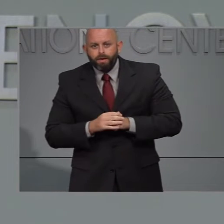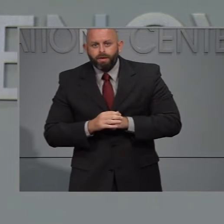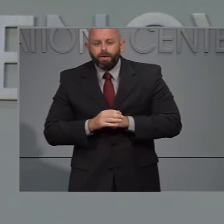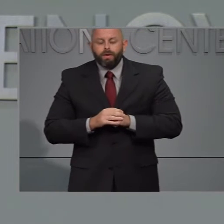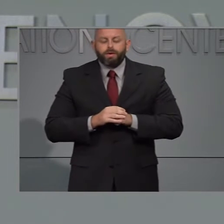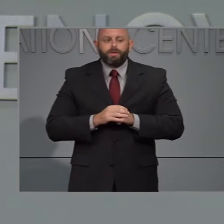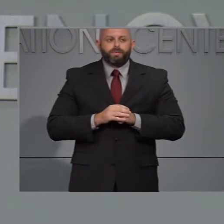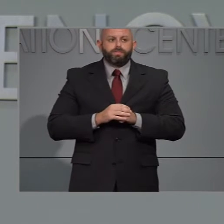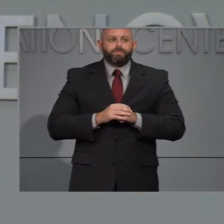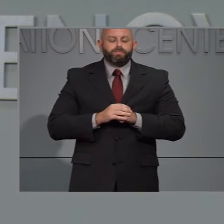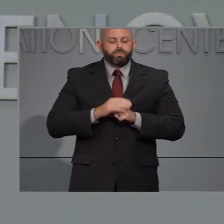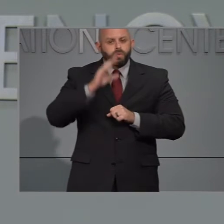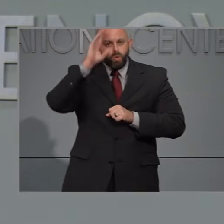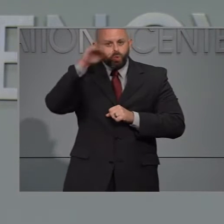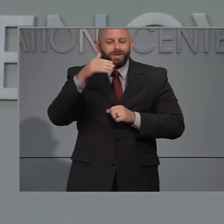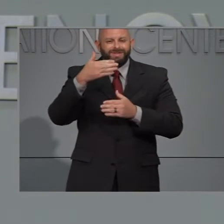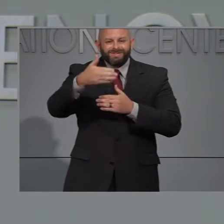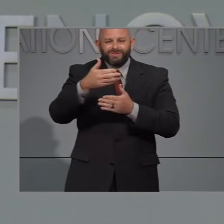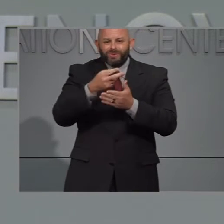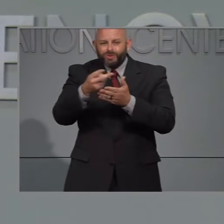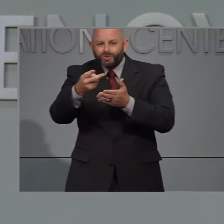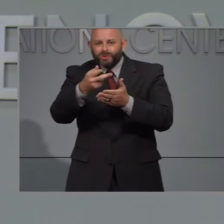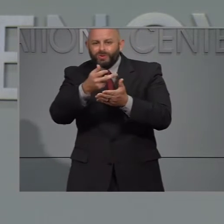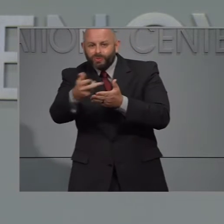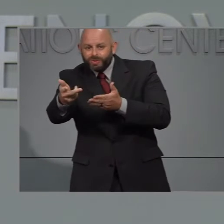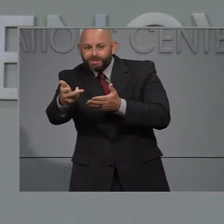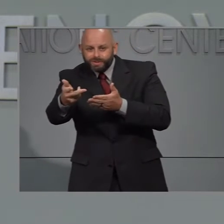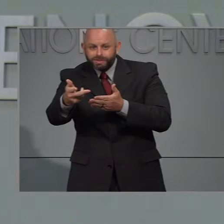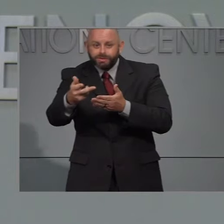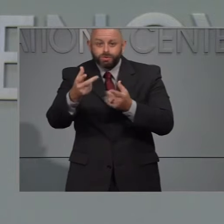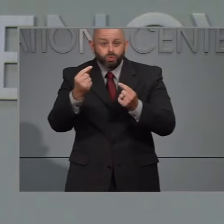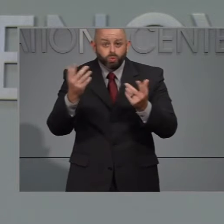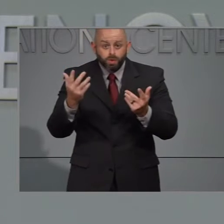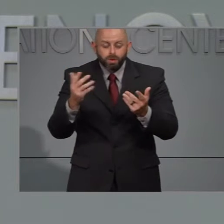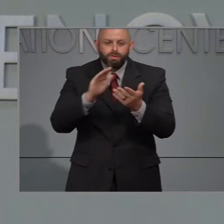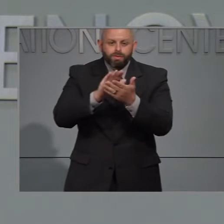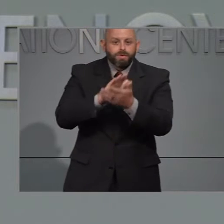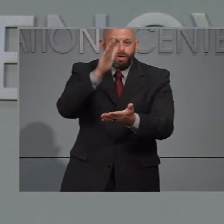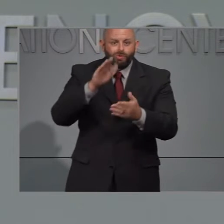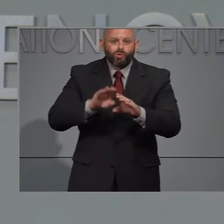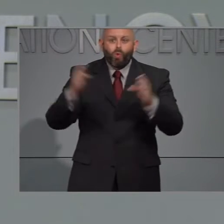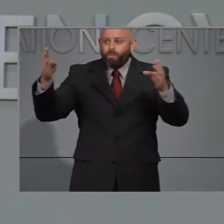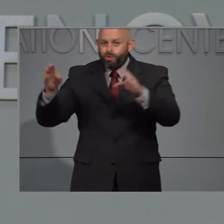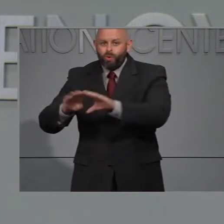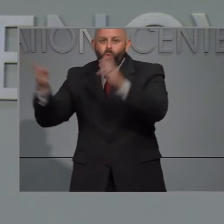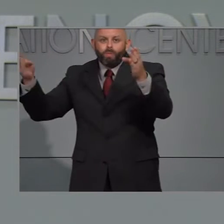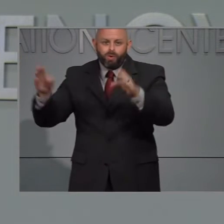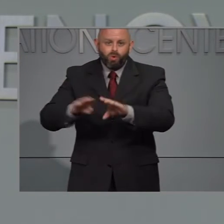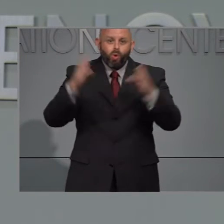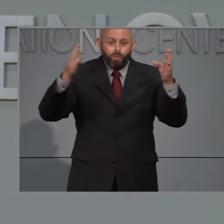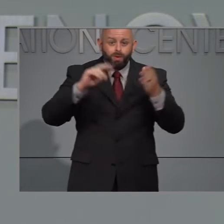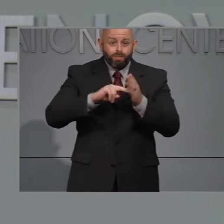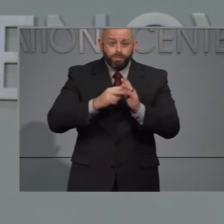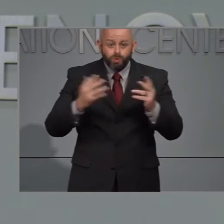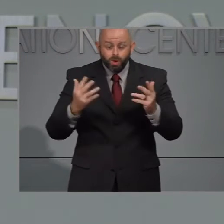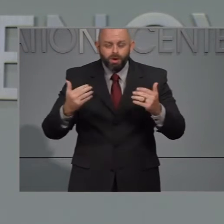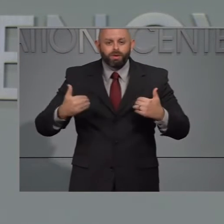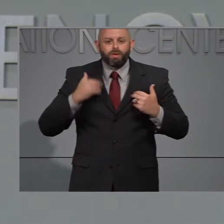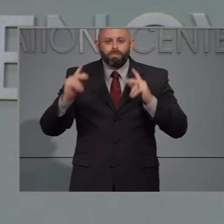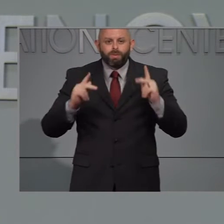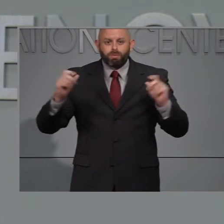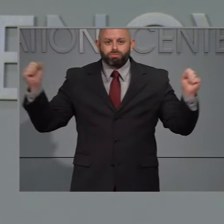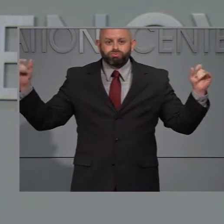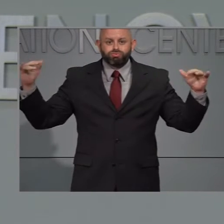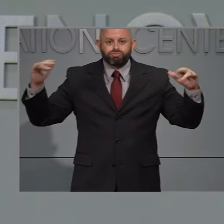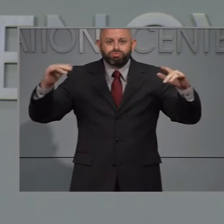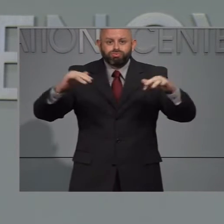sabemos de que universidades, otros estudiantes van a regresar para sus clases. Entonces, utilizando este tipo